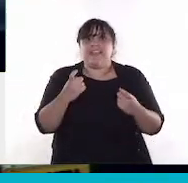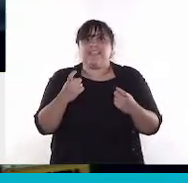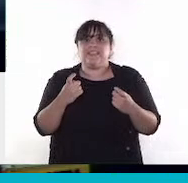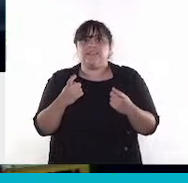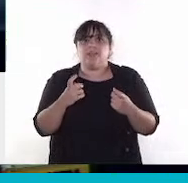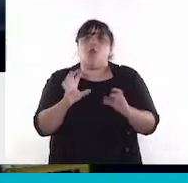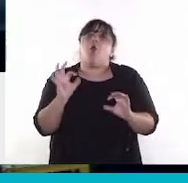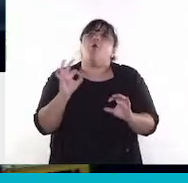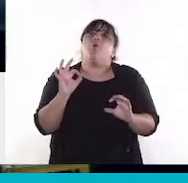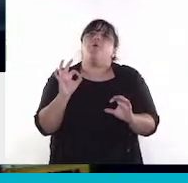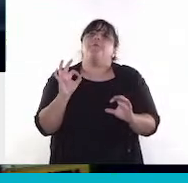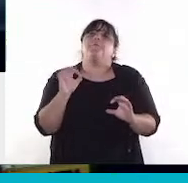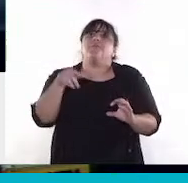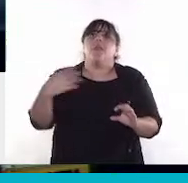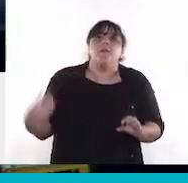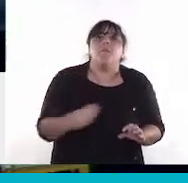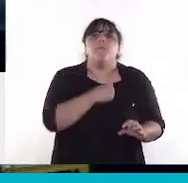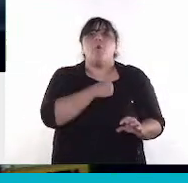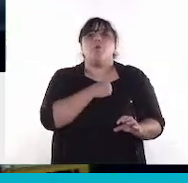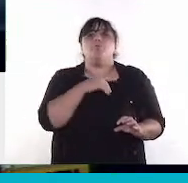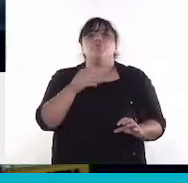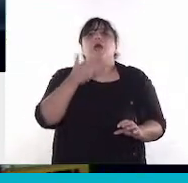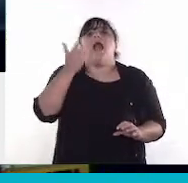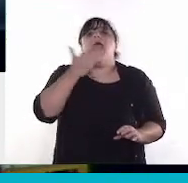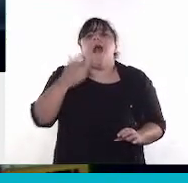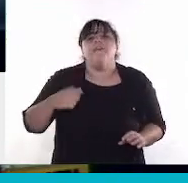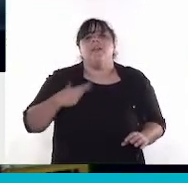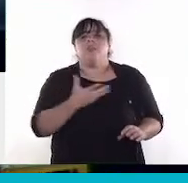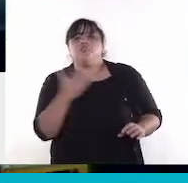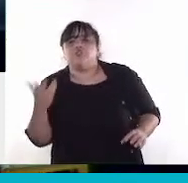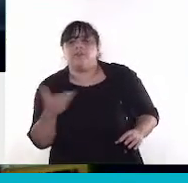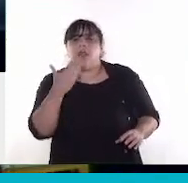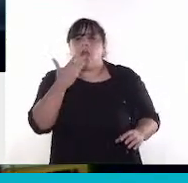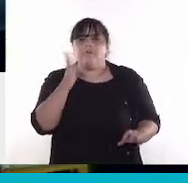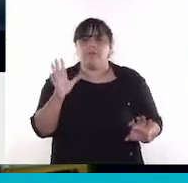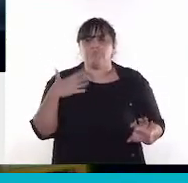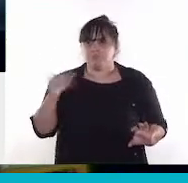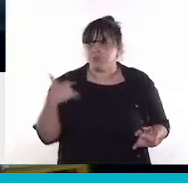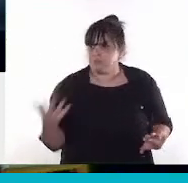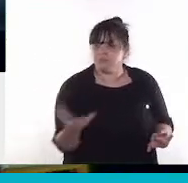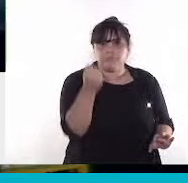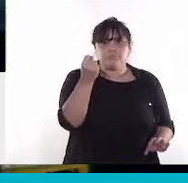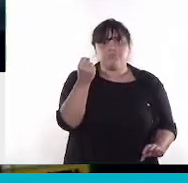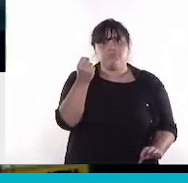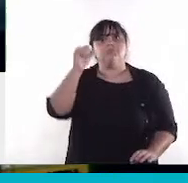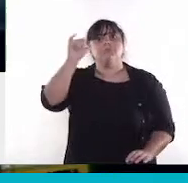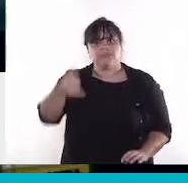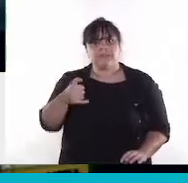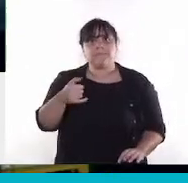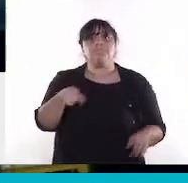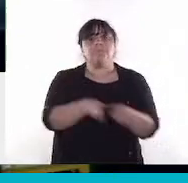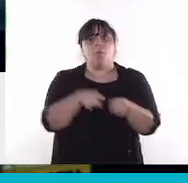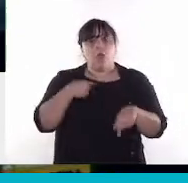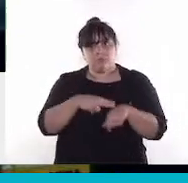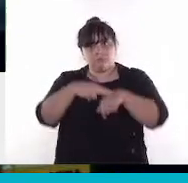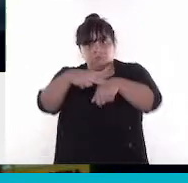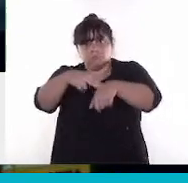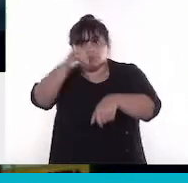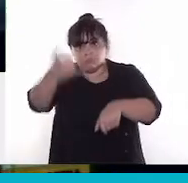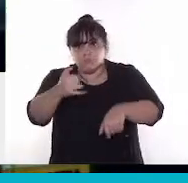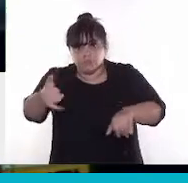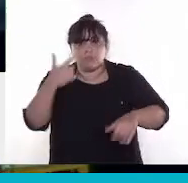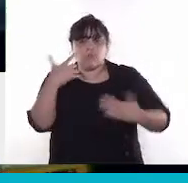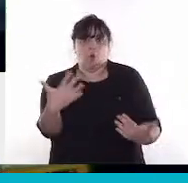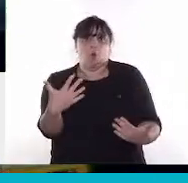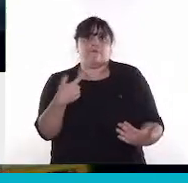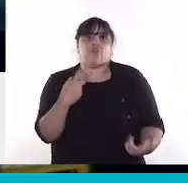mejor dicho, esta voluntad que manifiestan en el discurso. La voy a tomar y le voy a sugerir de cómo ayudar. Sí, claro que